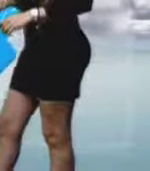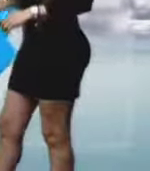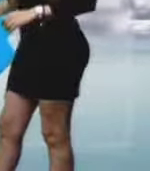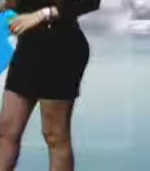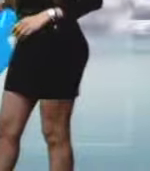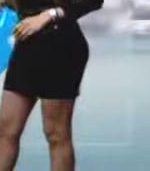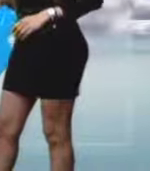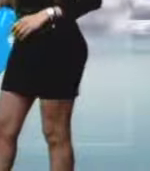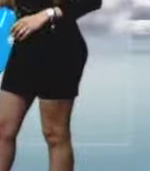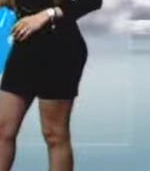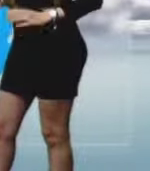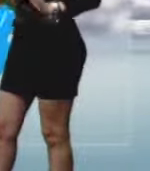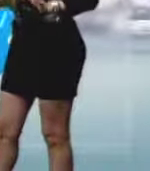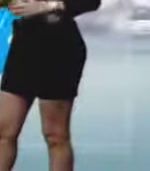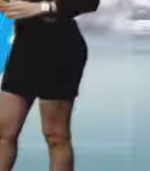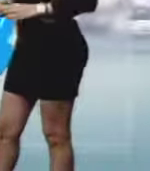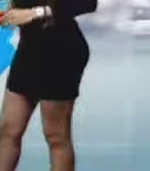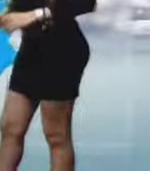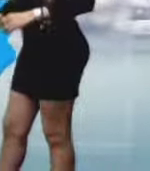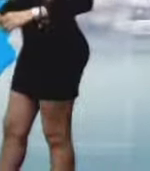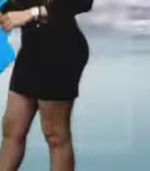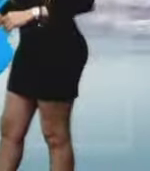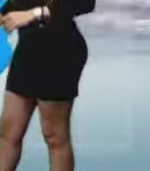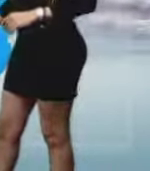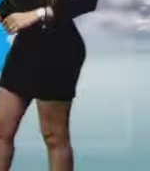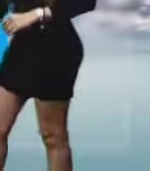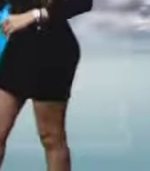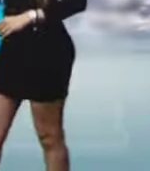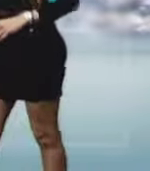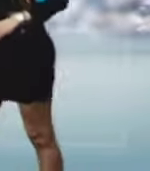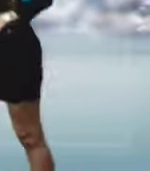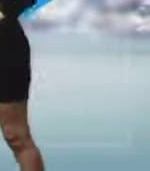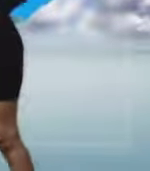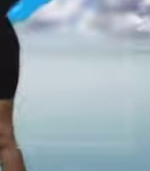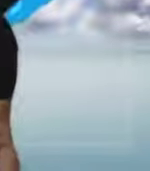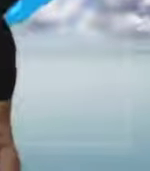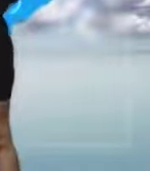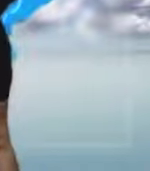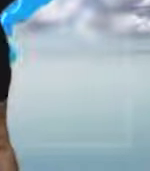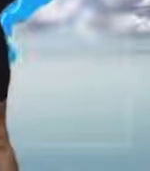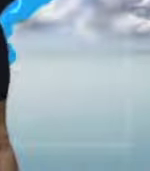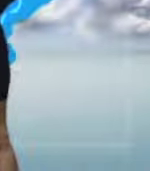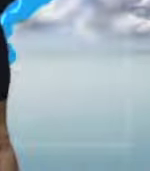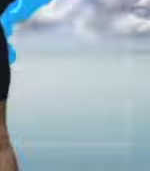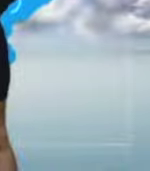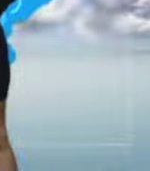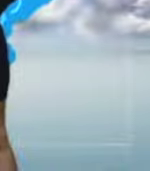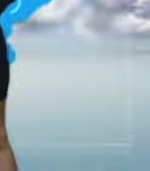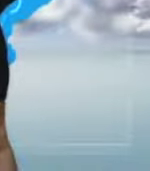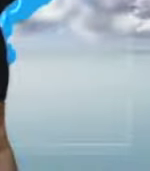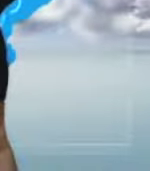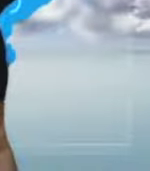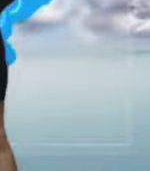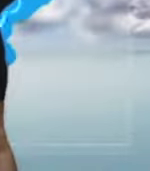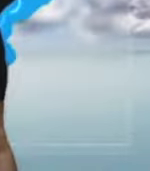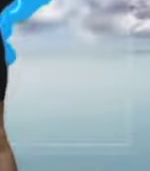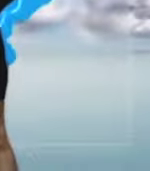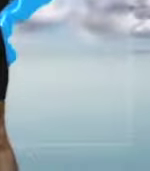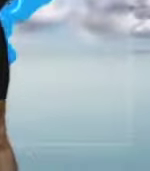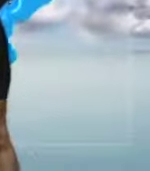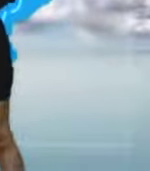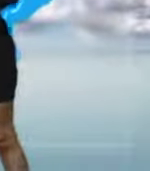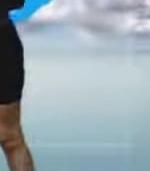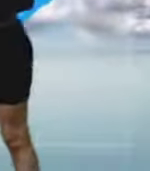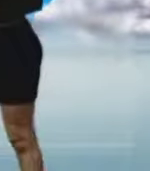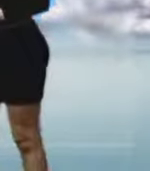en el departamento de Izabal y sectores de montaña del oriente. Tendremos algunas lluvias de fuertes a moderadas en el departamento de